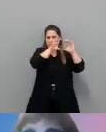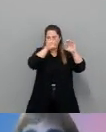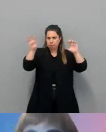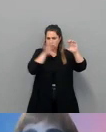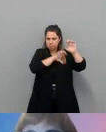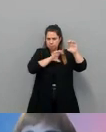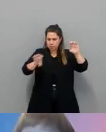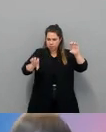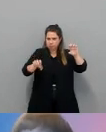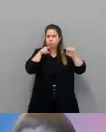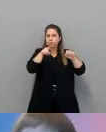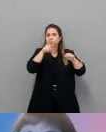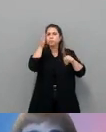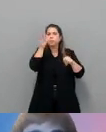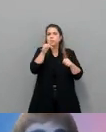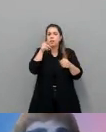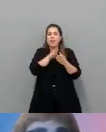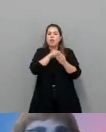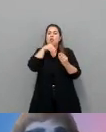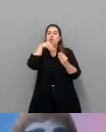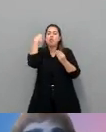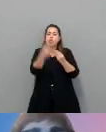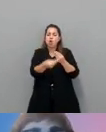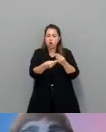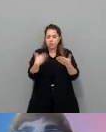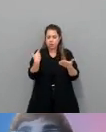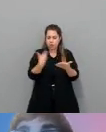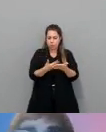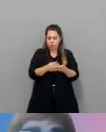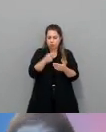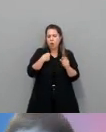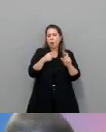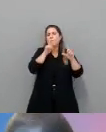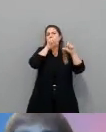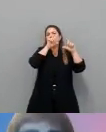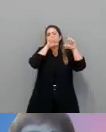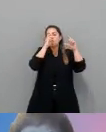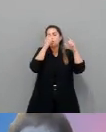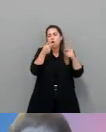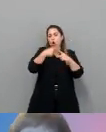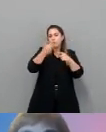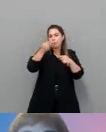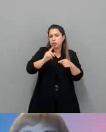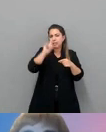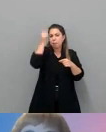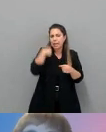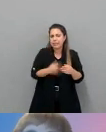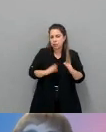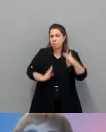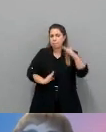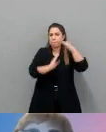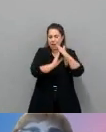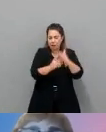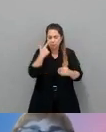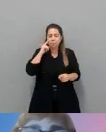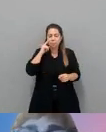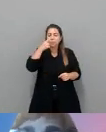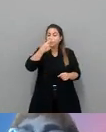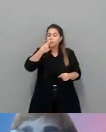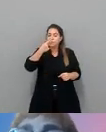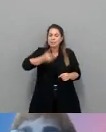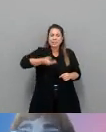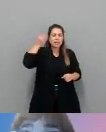mucha constancia de la documentación y me pararé en los puntos fundamentales. Lo vuelvo a repetir. Lo primero que tengo que tener por delante es